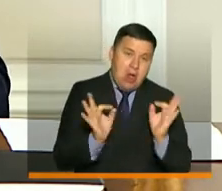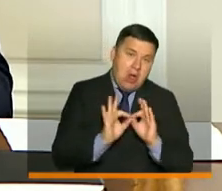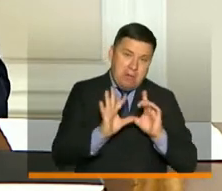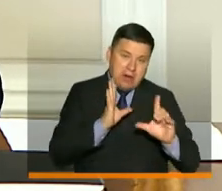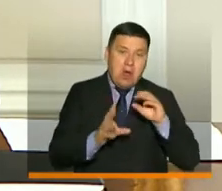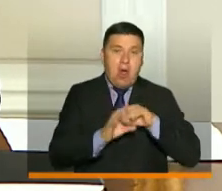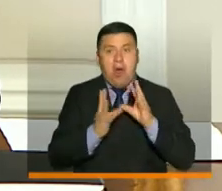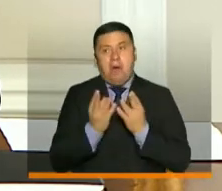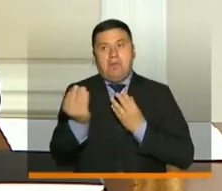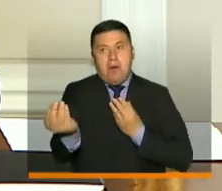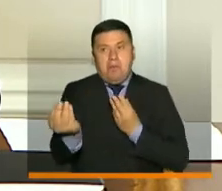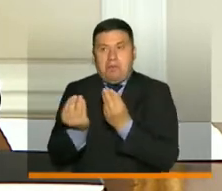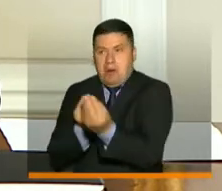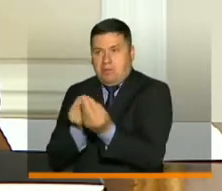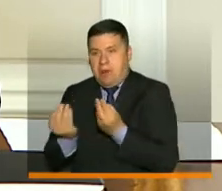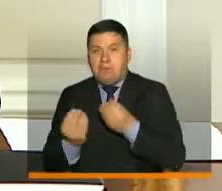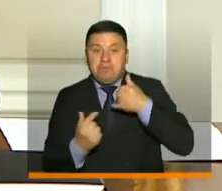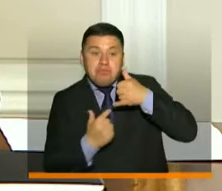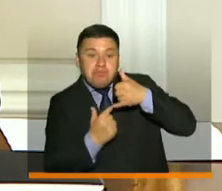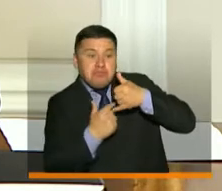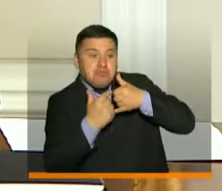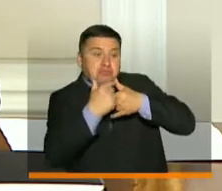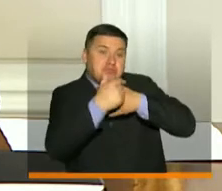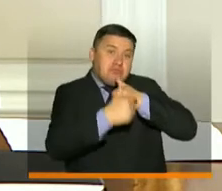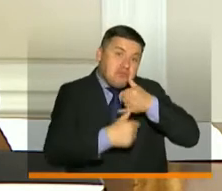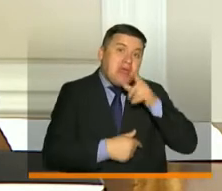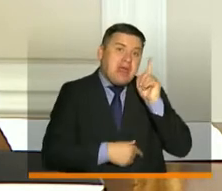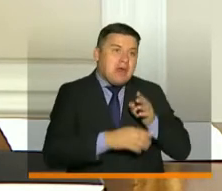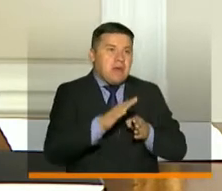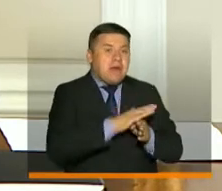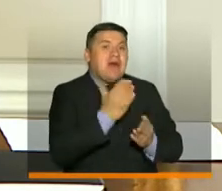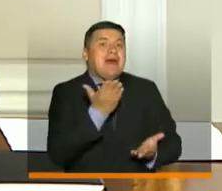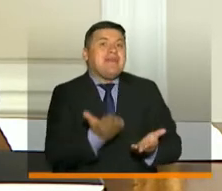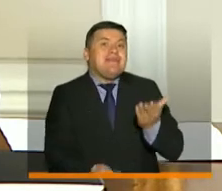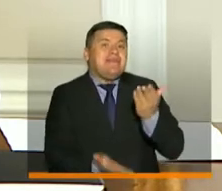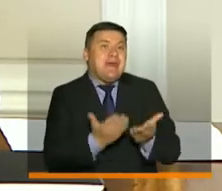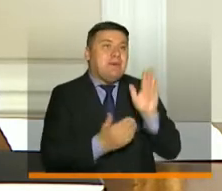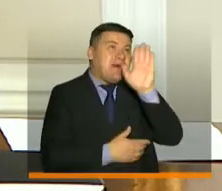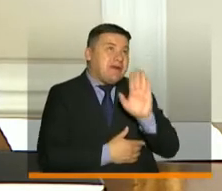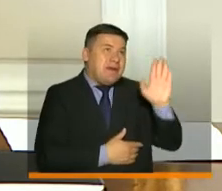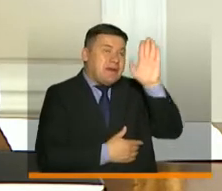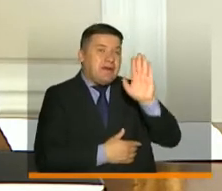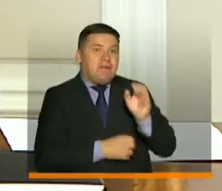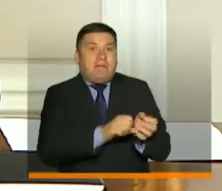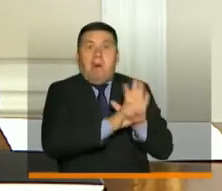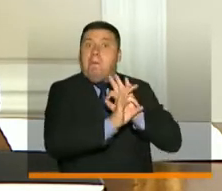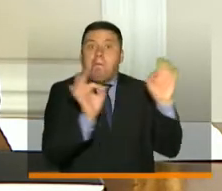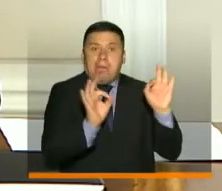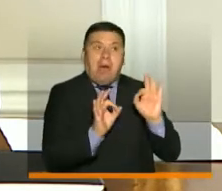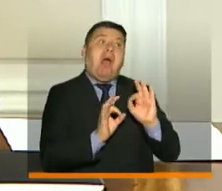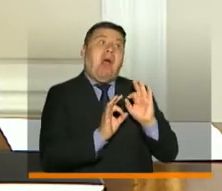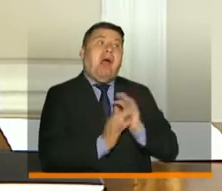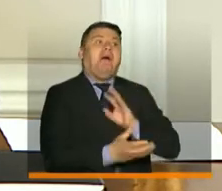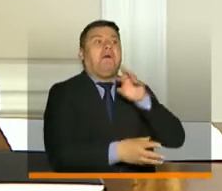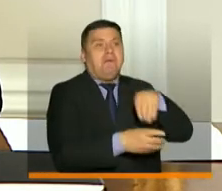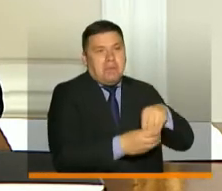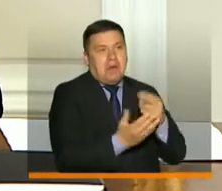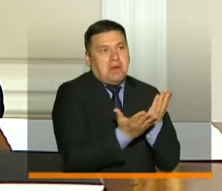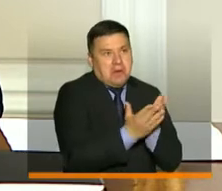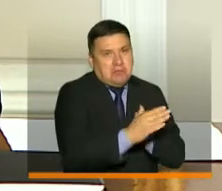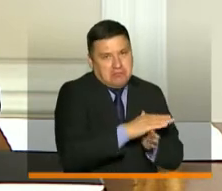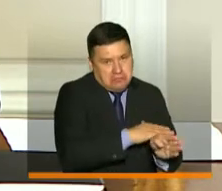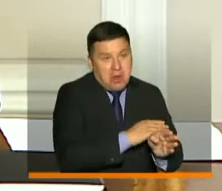tenemos otros lugares del territorio donde, debido al comportamiento de la pandemia, vamos a seguir trabajando en casa y lo seguiremos haciendo